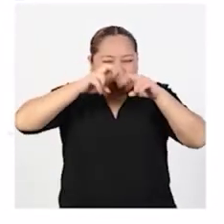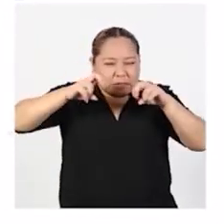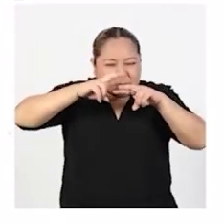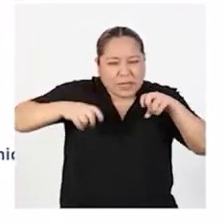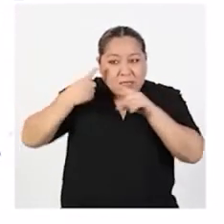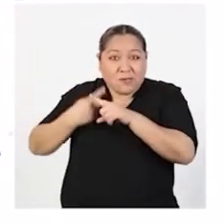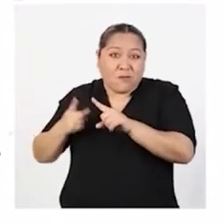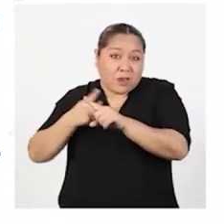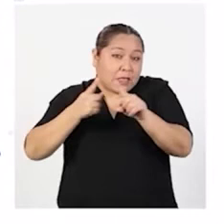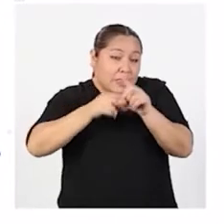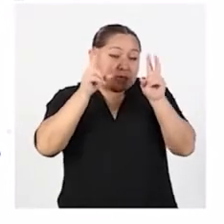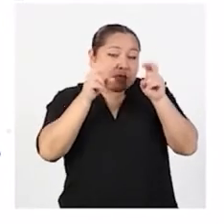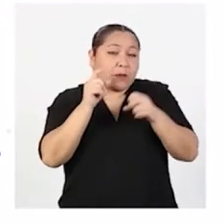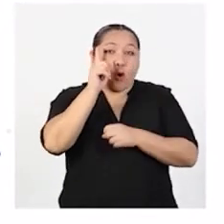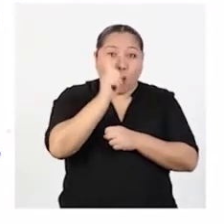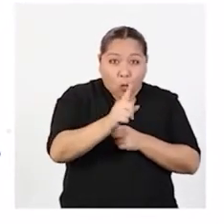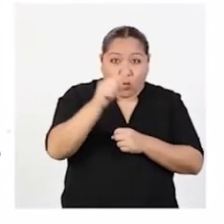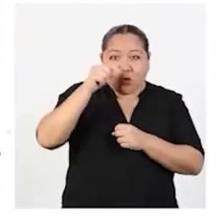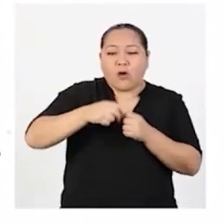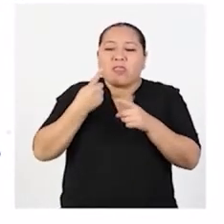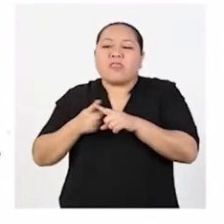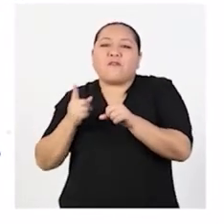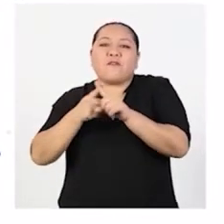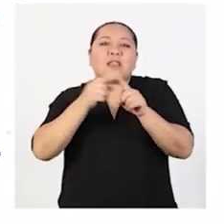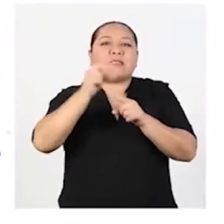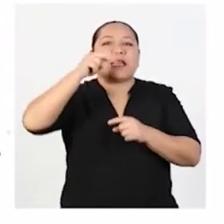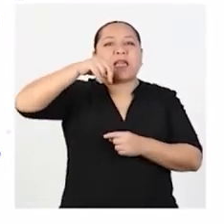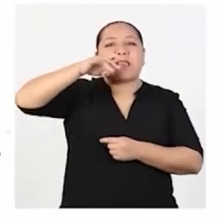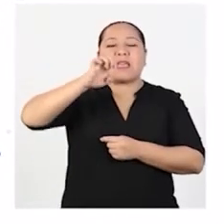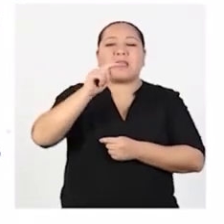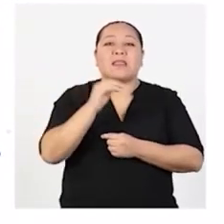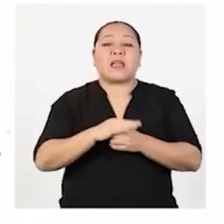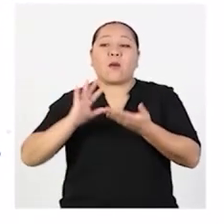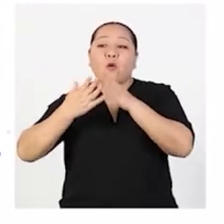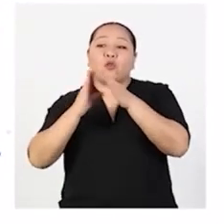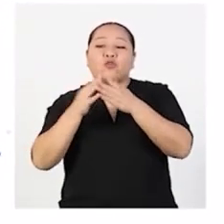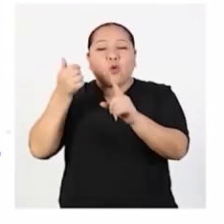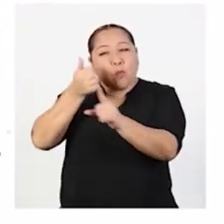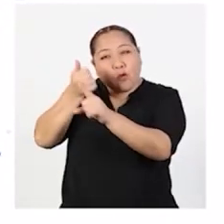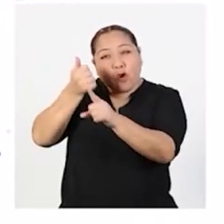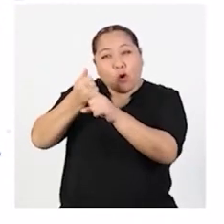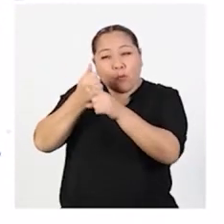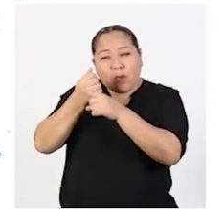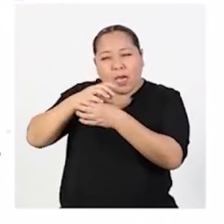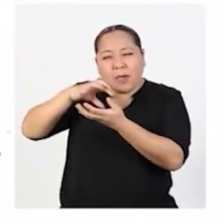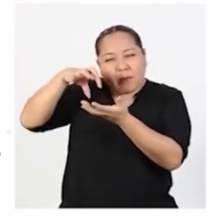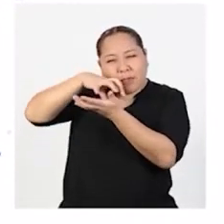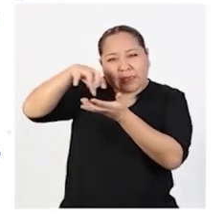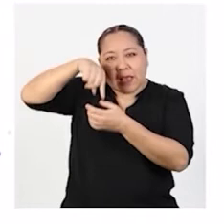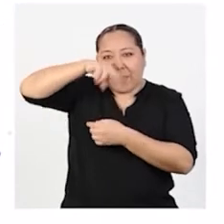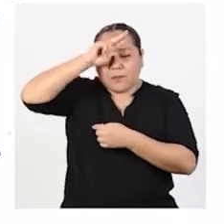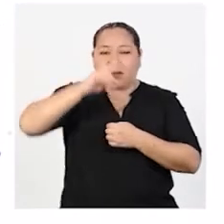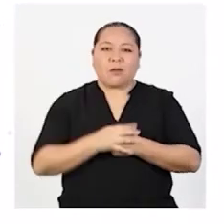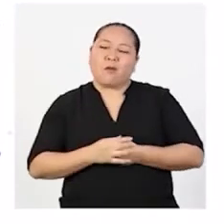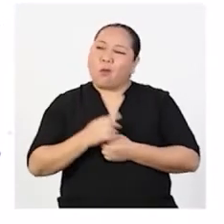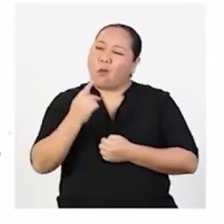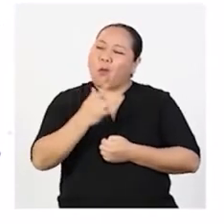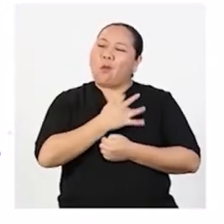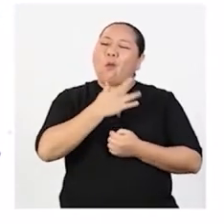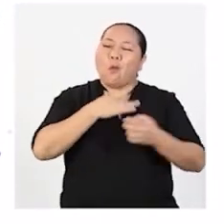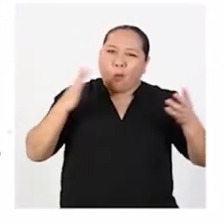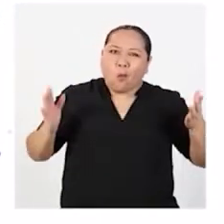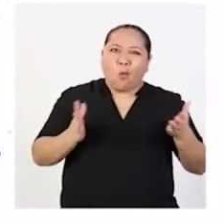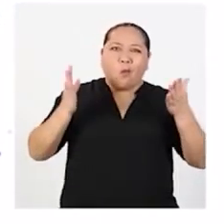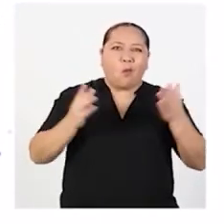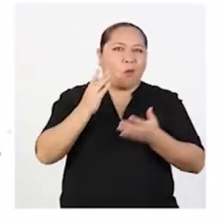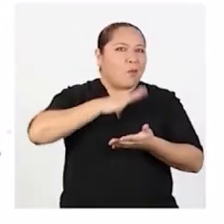poblaciones peruanas. Y también contamos con los aportes del Dr. Heiner Guió, quien desde el año 2010 en el Instituto Nacional de